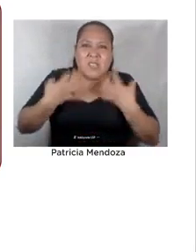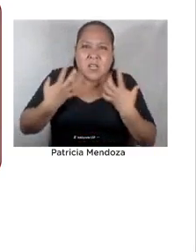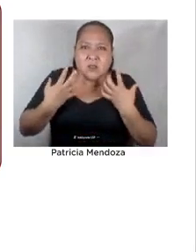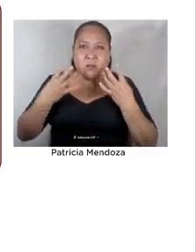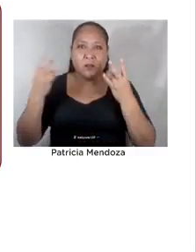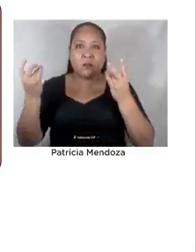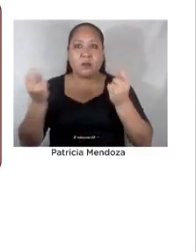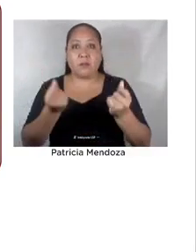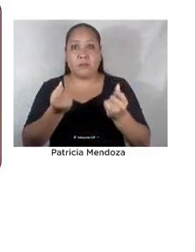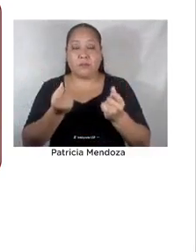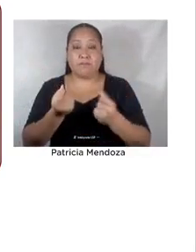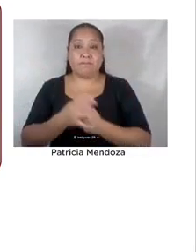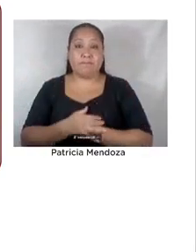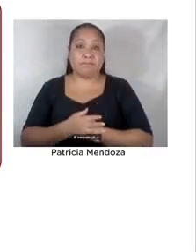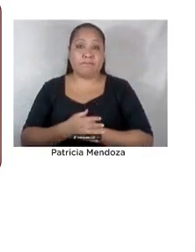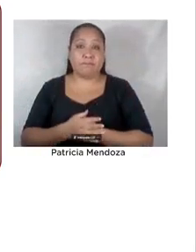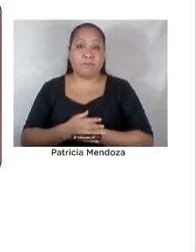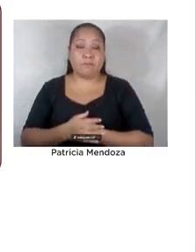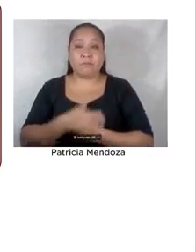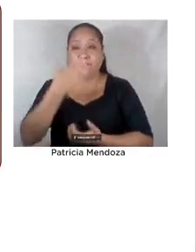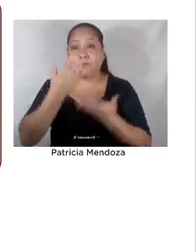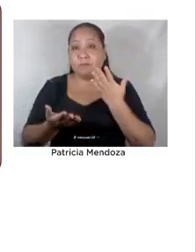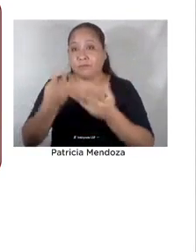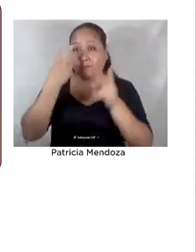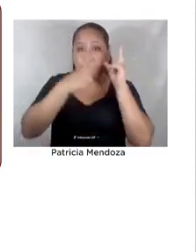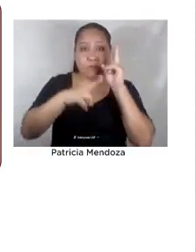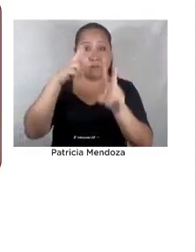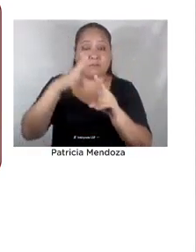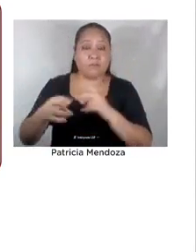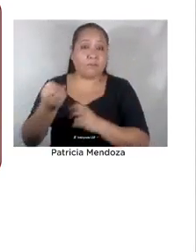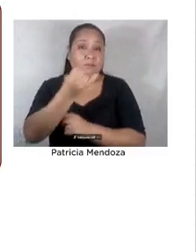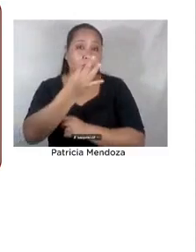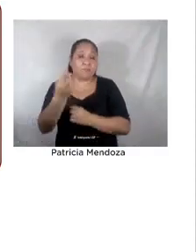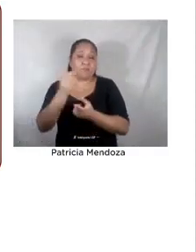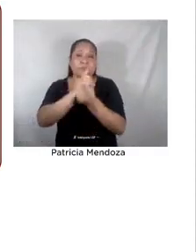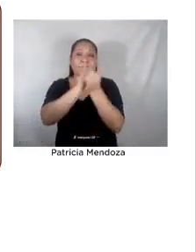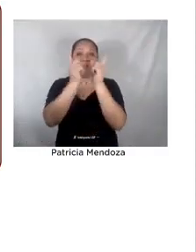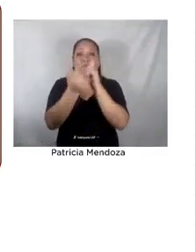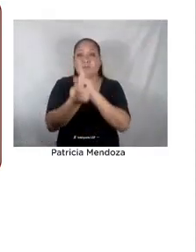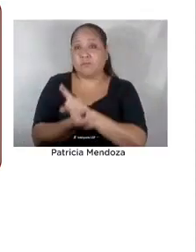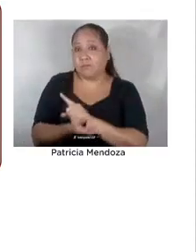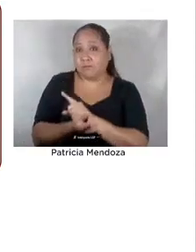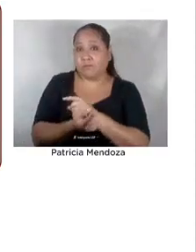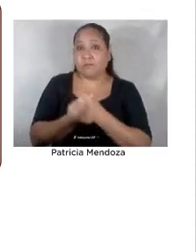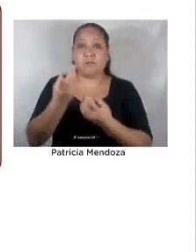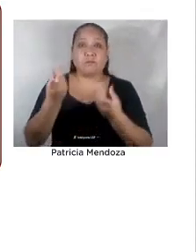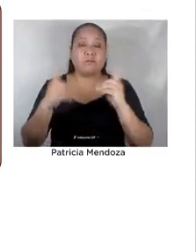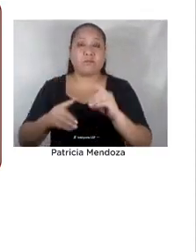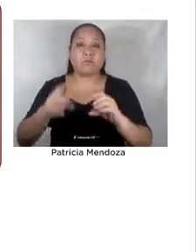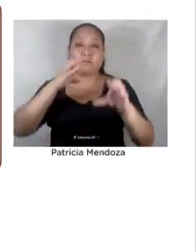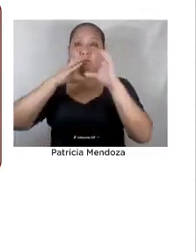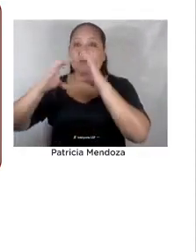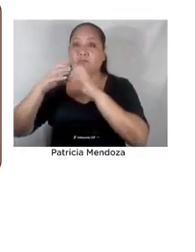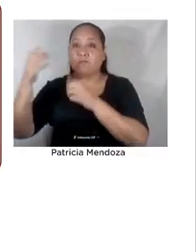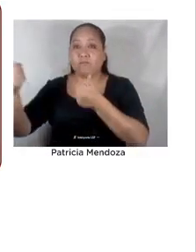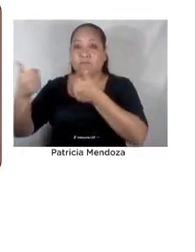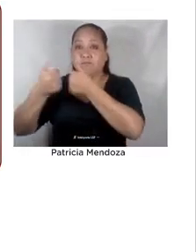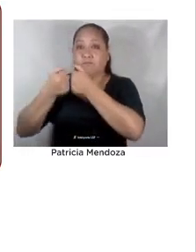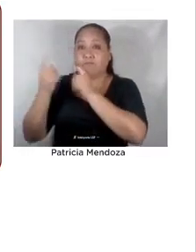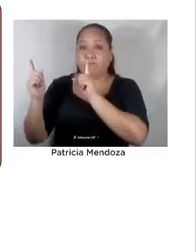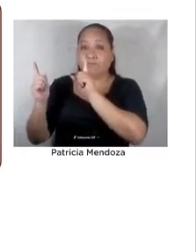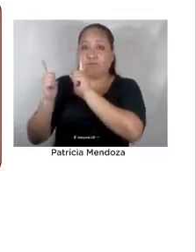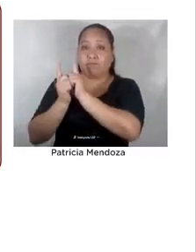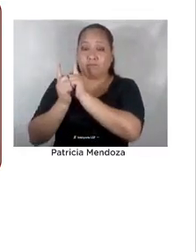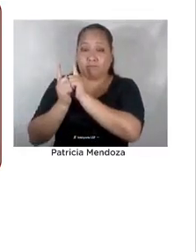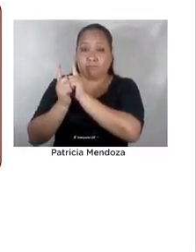antes, y de pronto también hemos visto algunos cambios a la hora de comunicarnos con nuestras parejas, nuestros hijos,